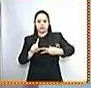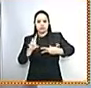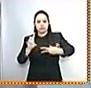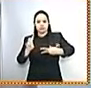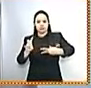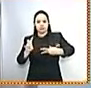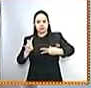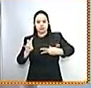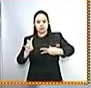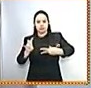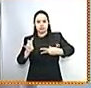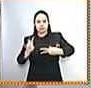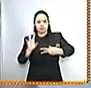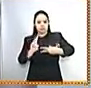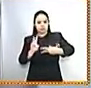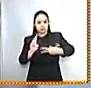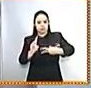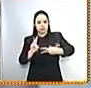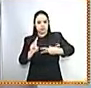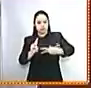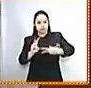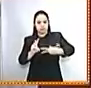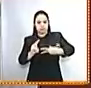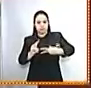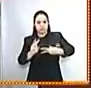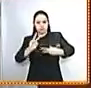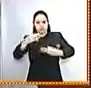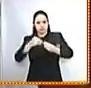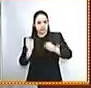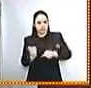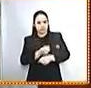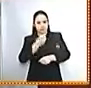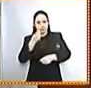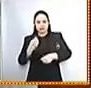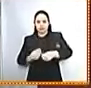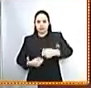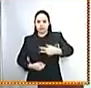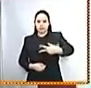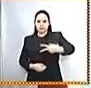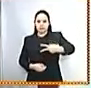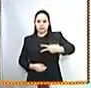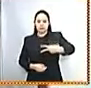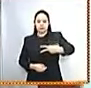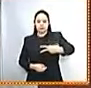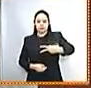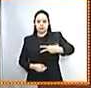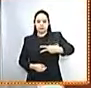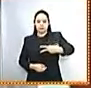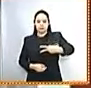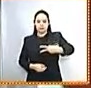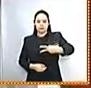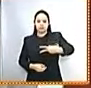7, primer número premiado, 17. A continuación, el segundo número favorecido, primer dígito.